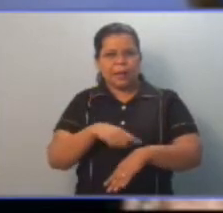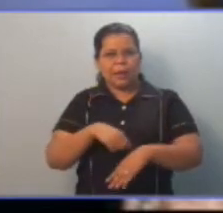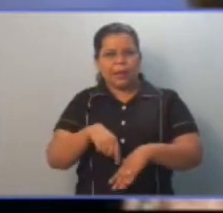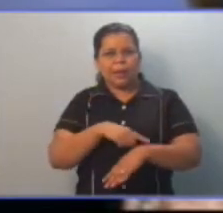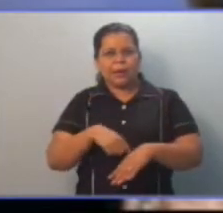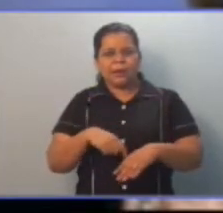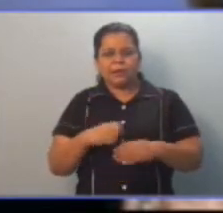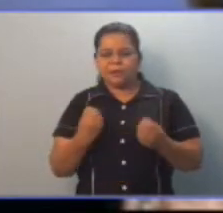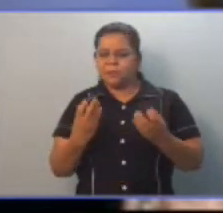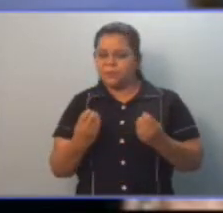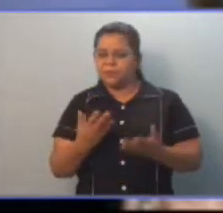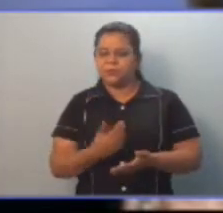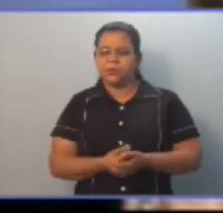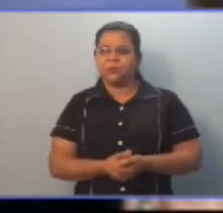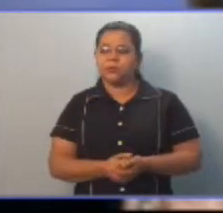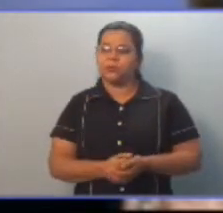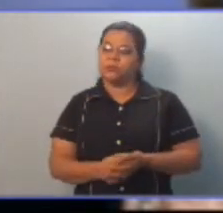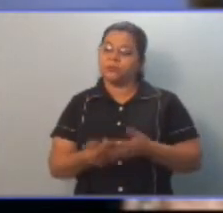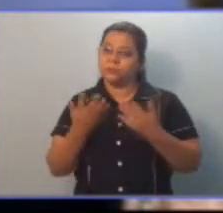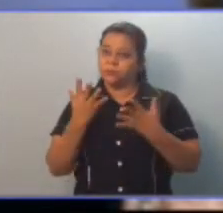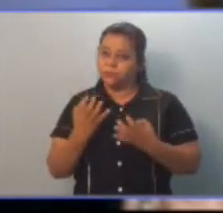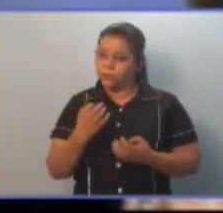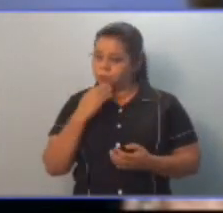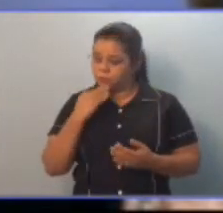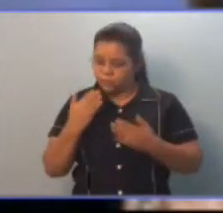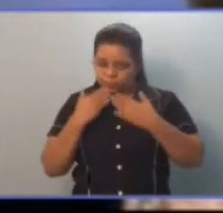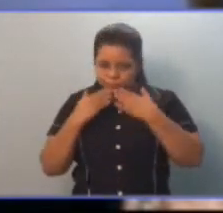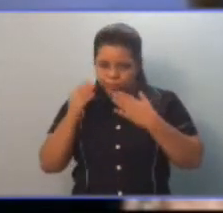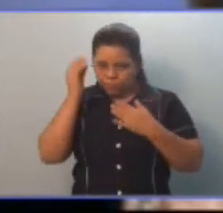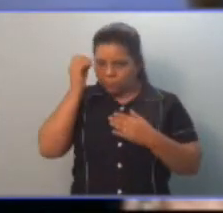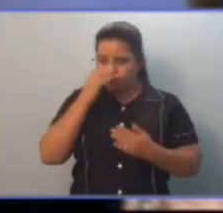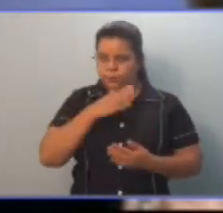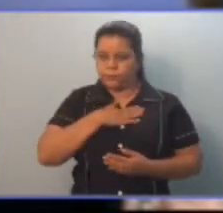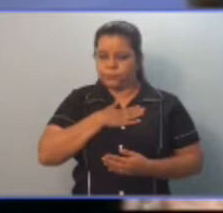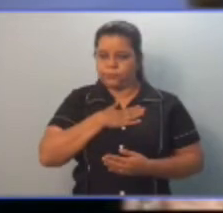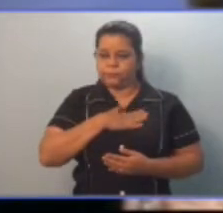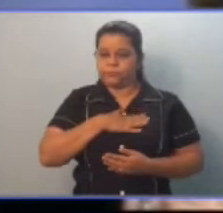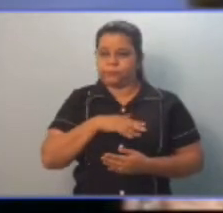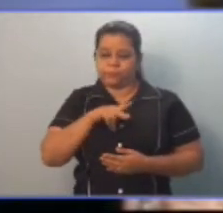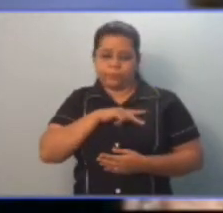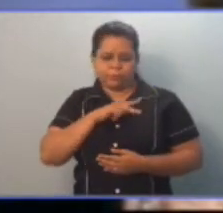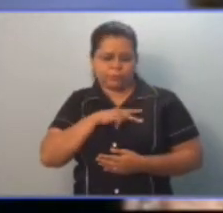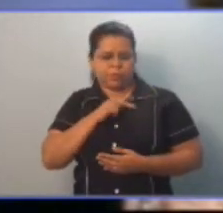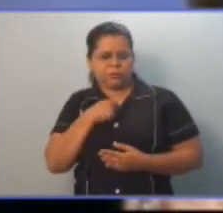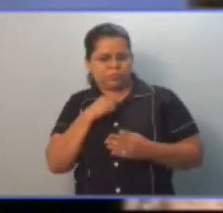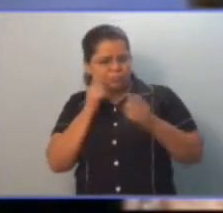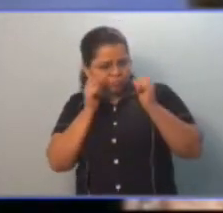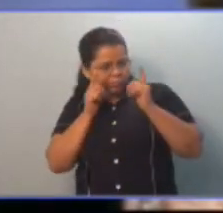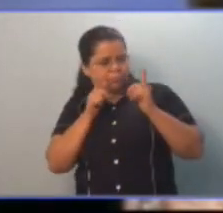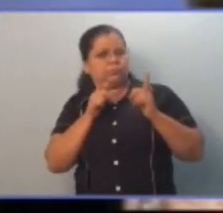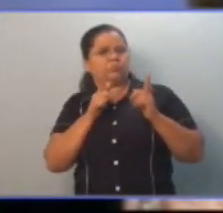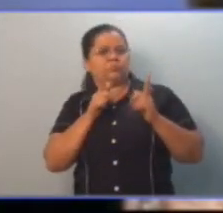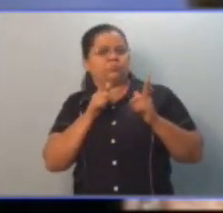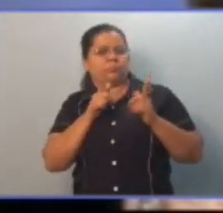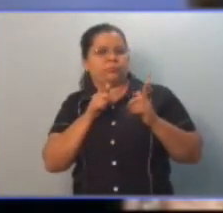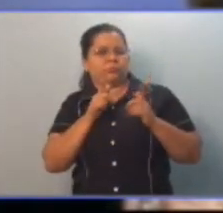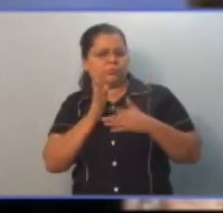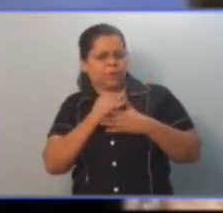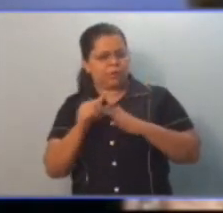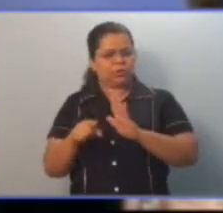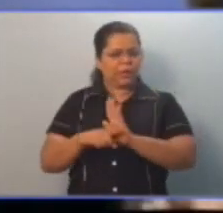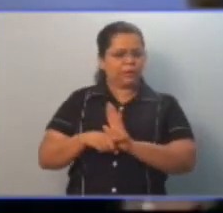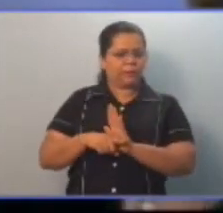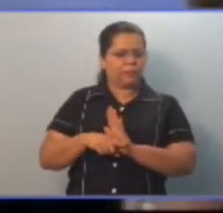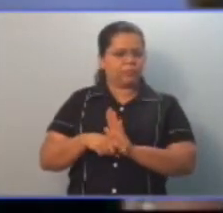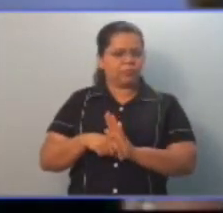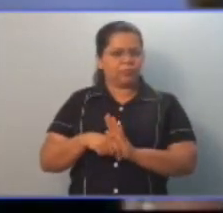entrevistada. Yo quiero permitirme dar mi opinión. En lo personal me sorprendió negativamente,